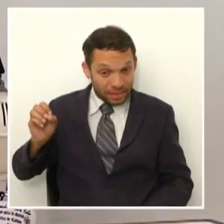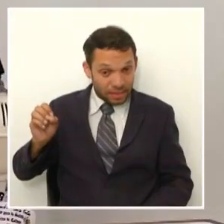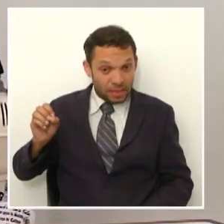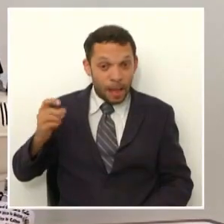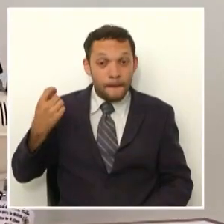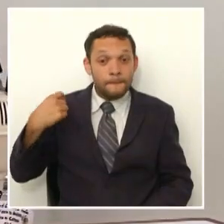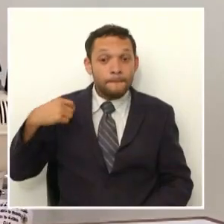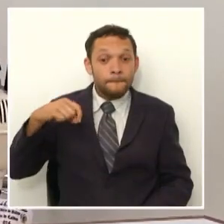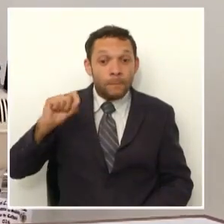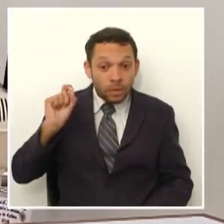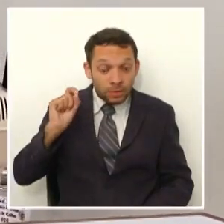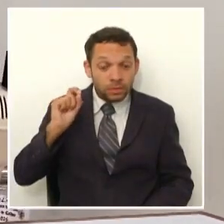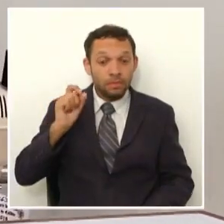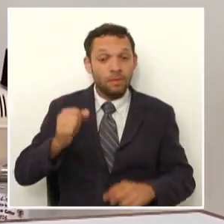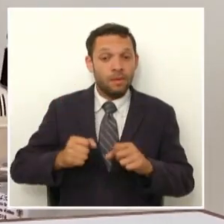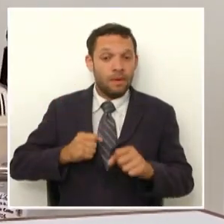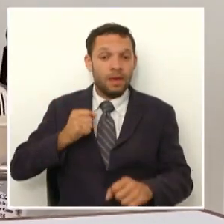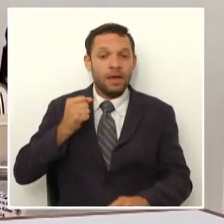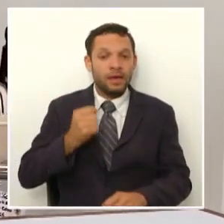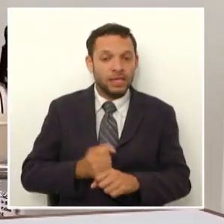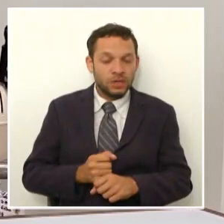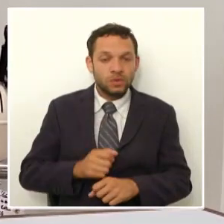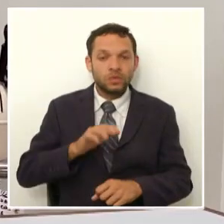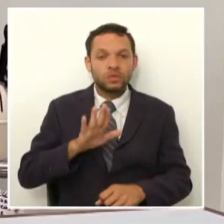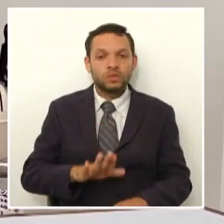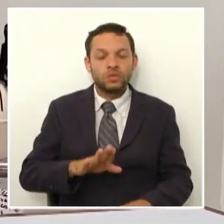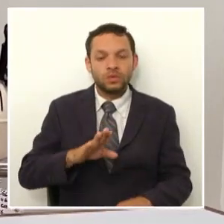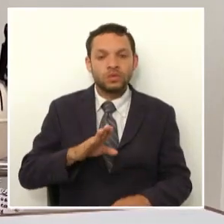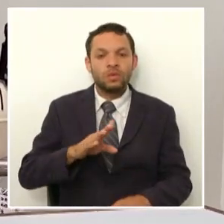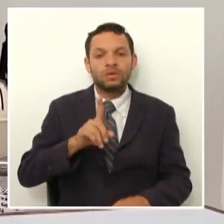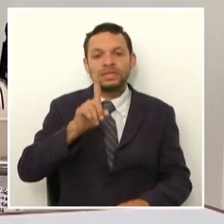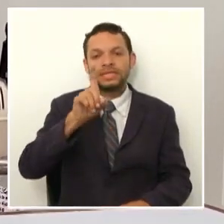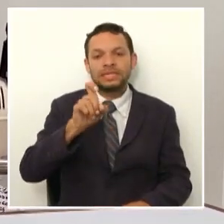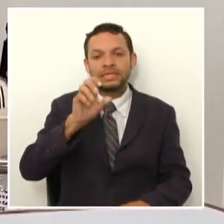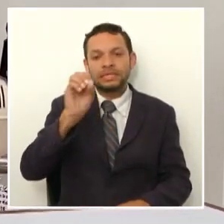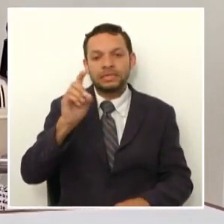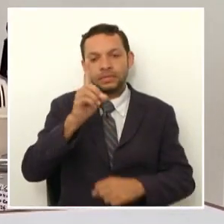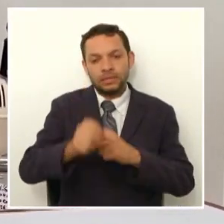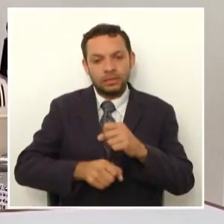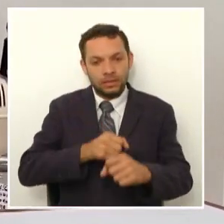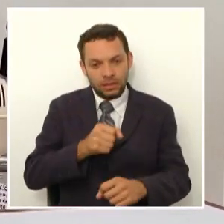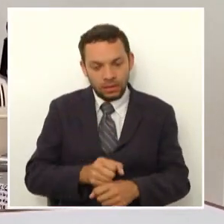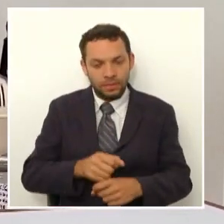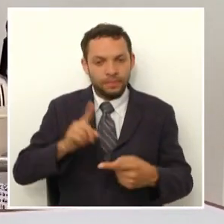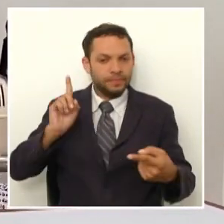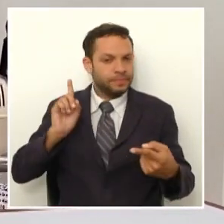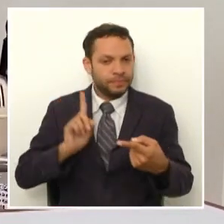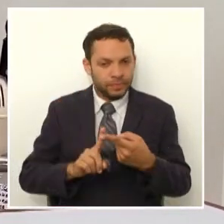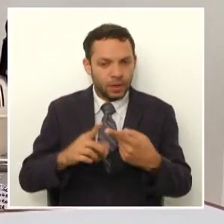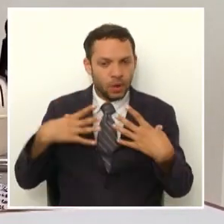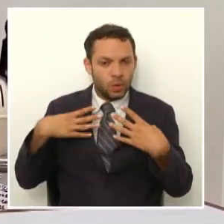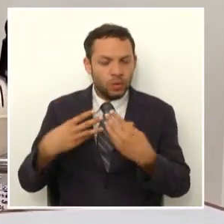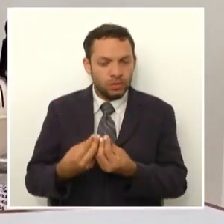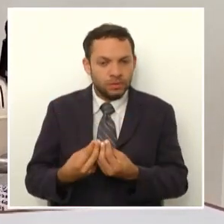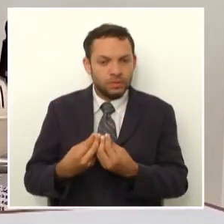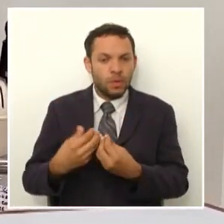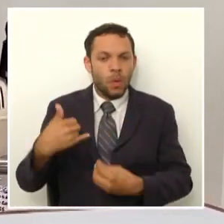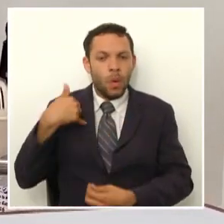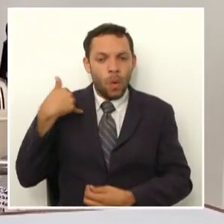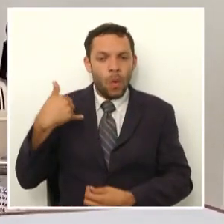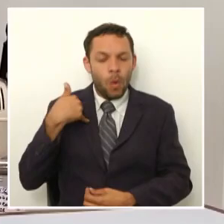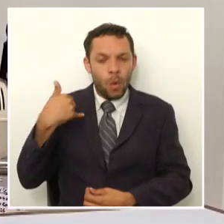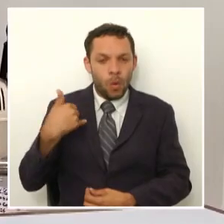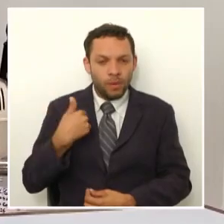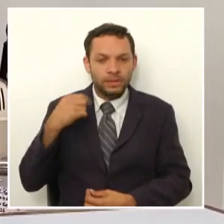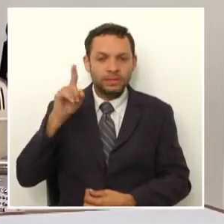cumplimos 60 años de que el programa de anestesia, hemos formado ya aquí más de 160 jóvenes